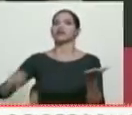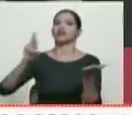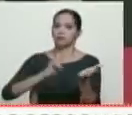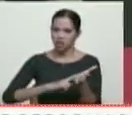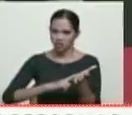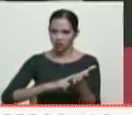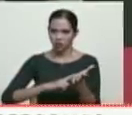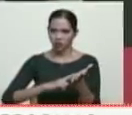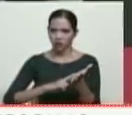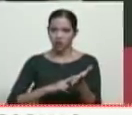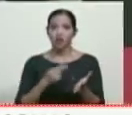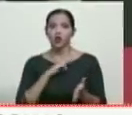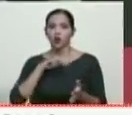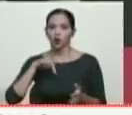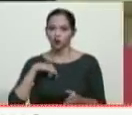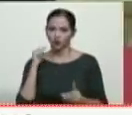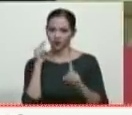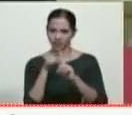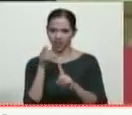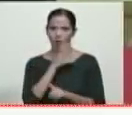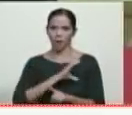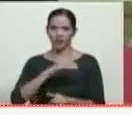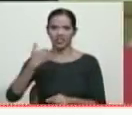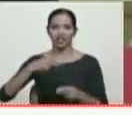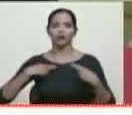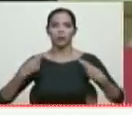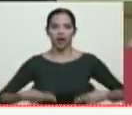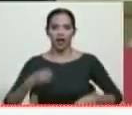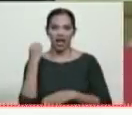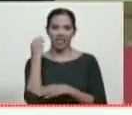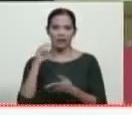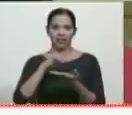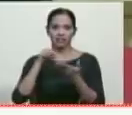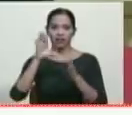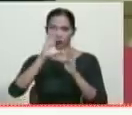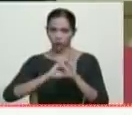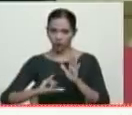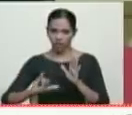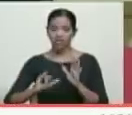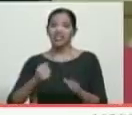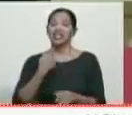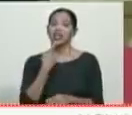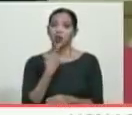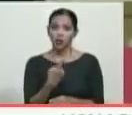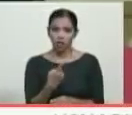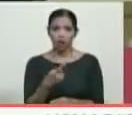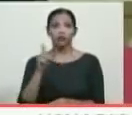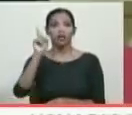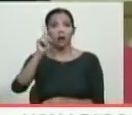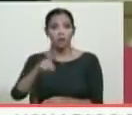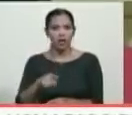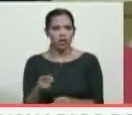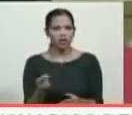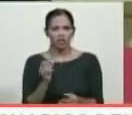Boris, nosotros desde la Comisión de Derechos Humanos de la Asamblea Nacional Constituyente, y lo digo además